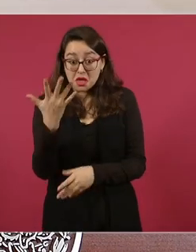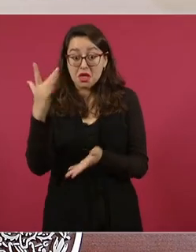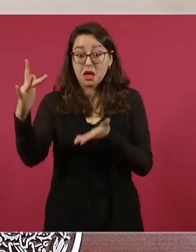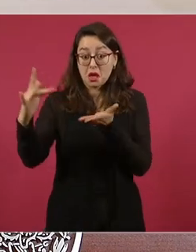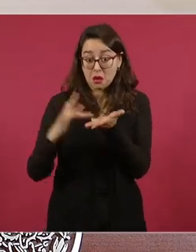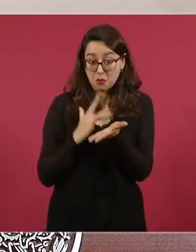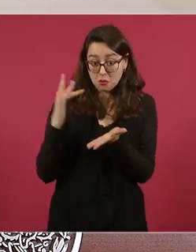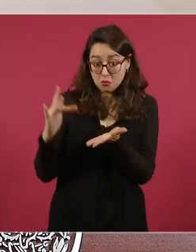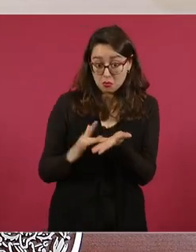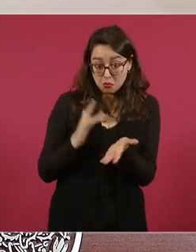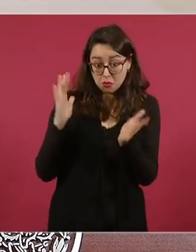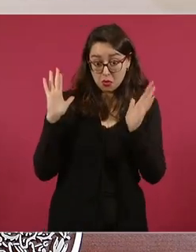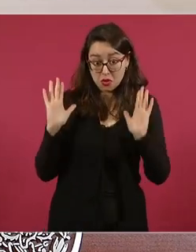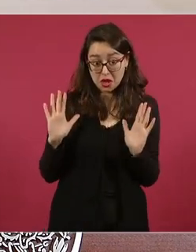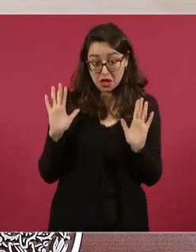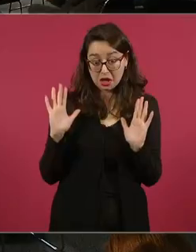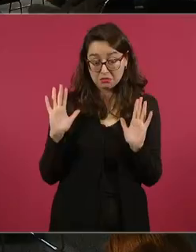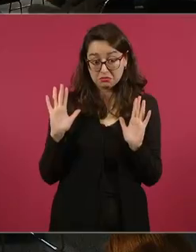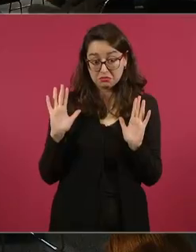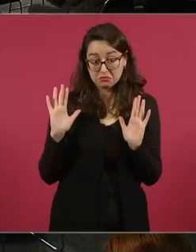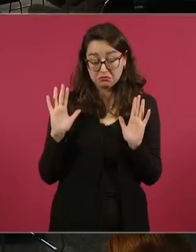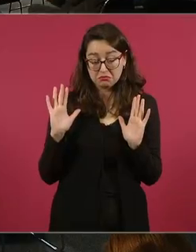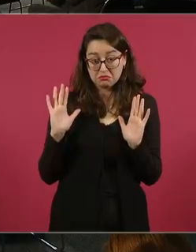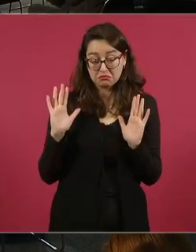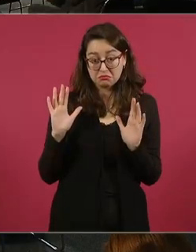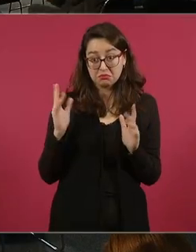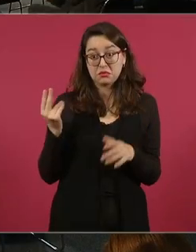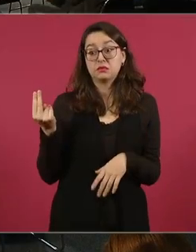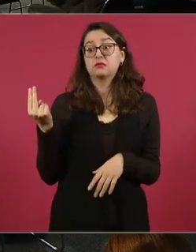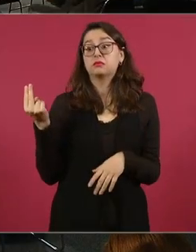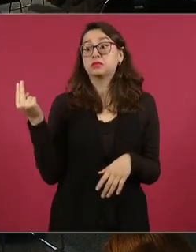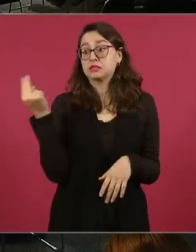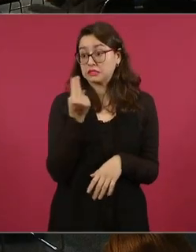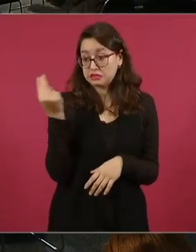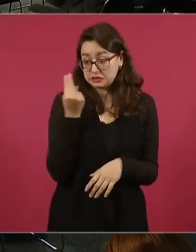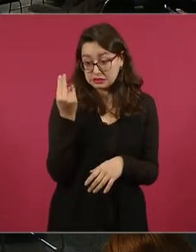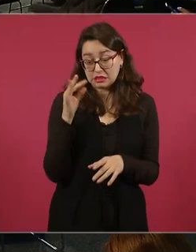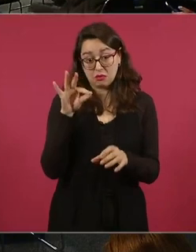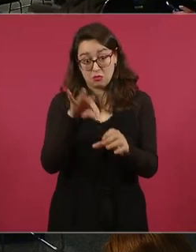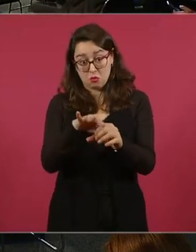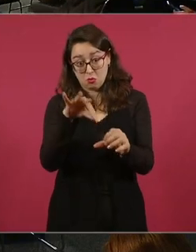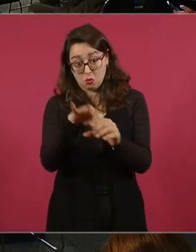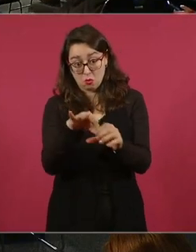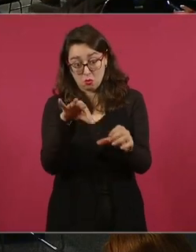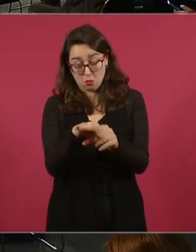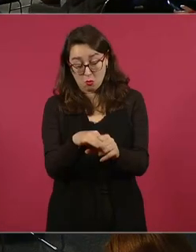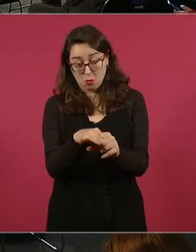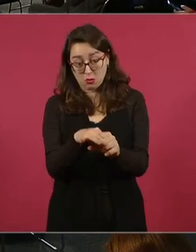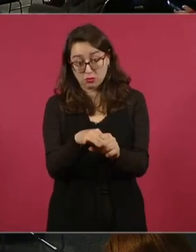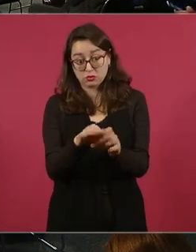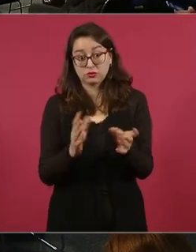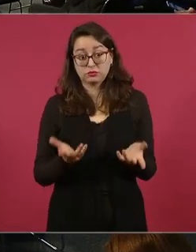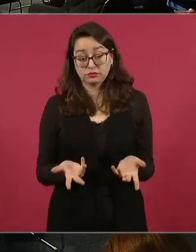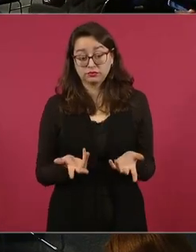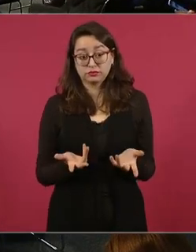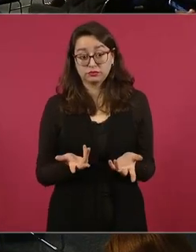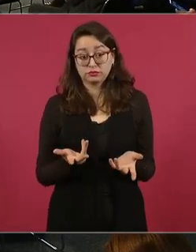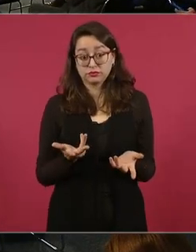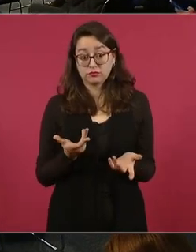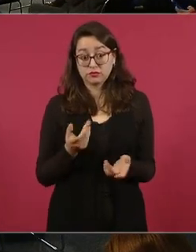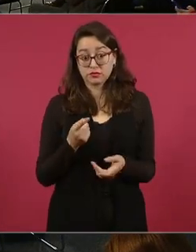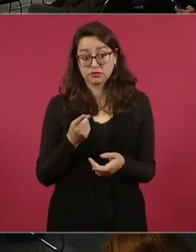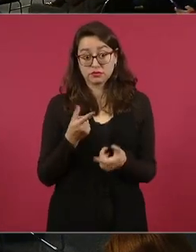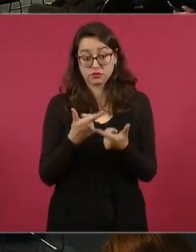cualquier partido que tenga o que acepte esta